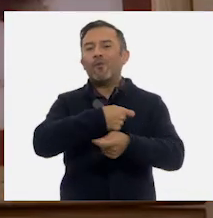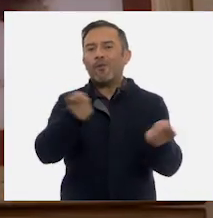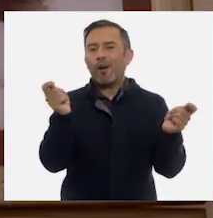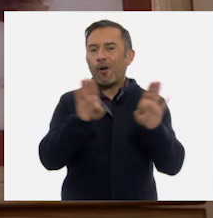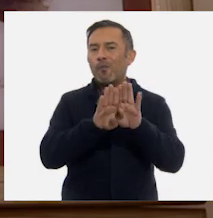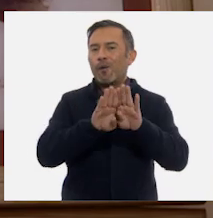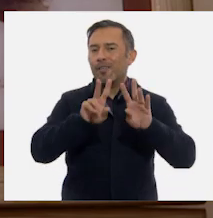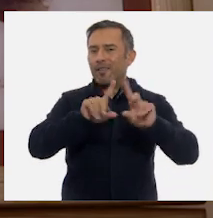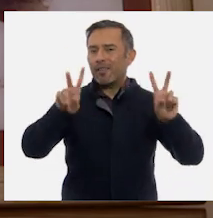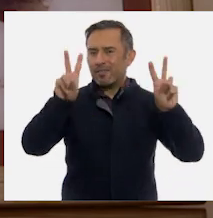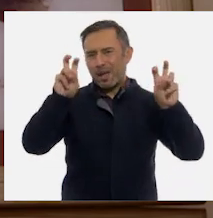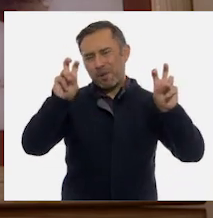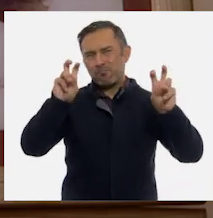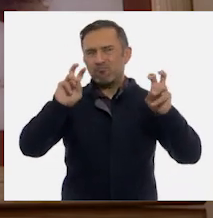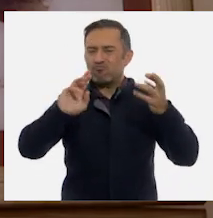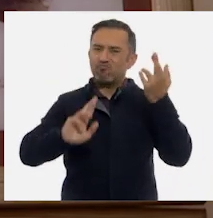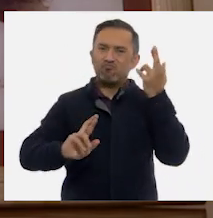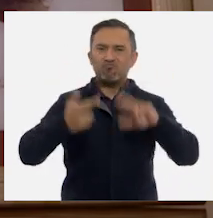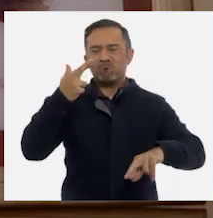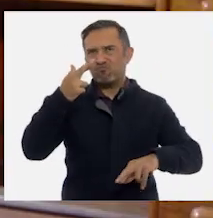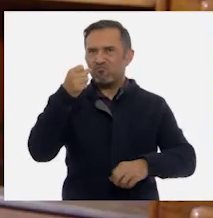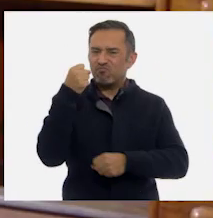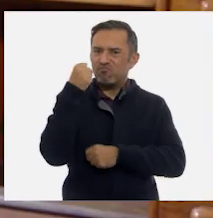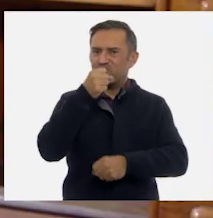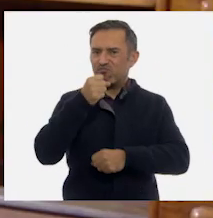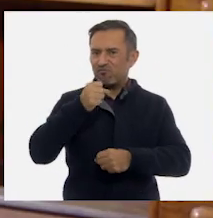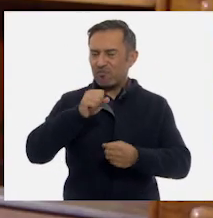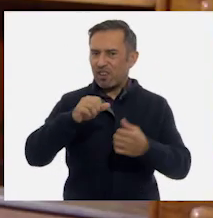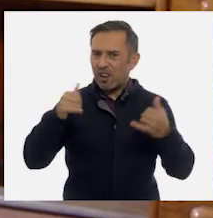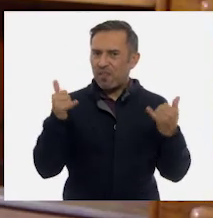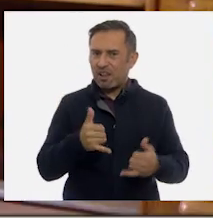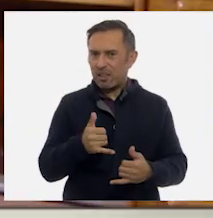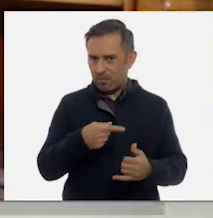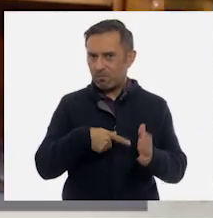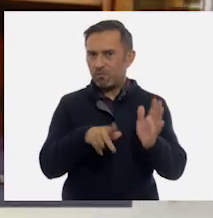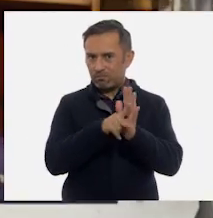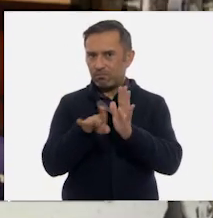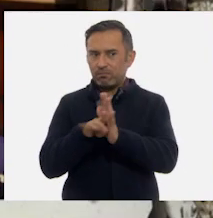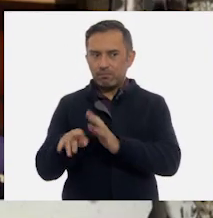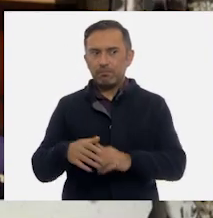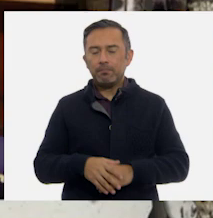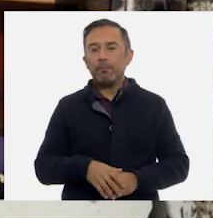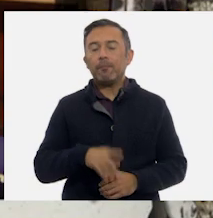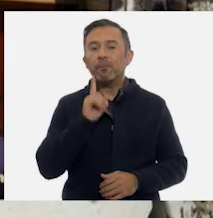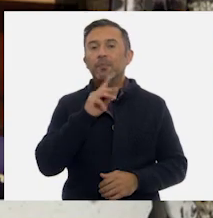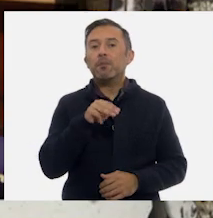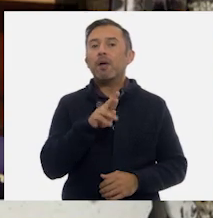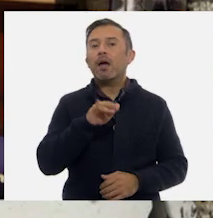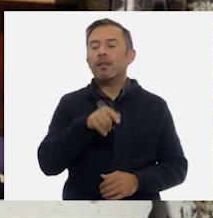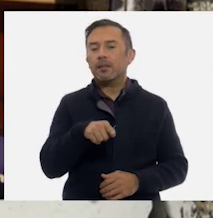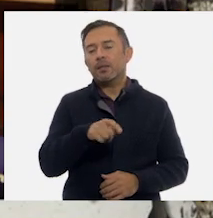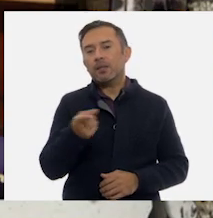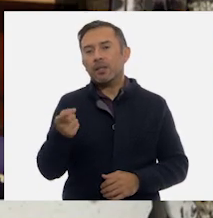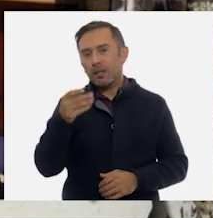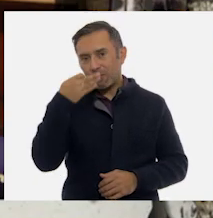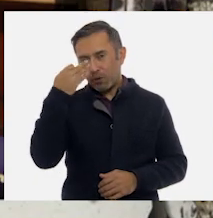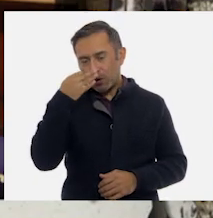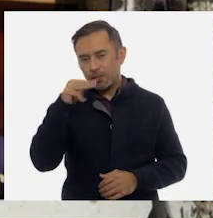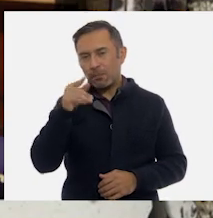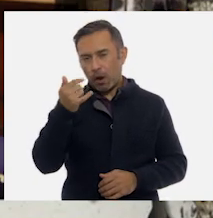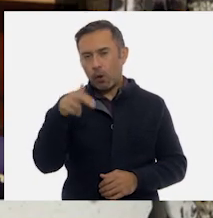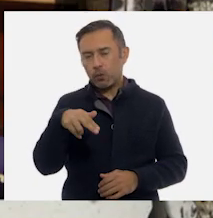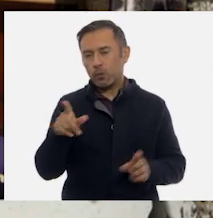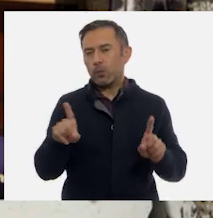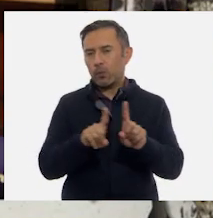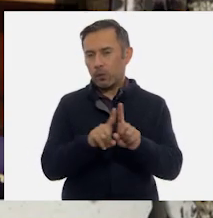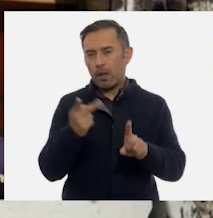y a favor de elecciones libres. María Talavera fue la pareja de Ricardo Flores Magón durante muchos años